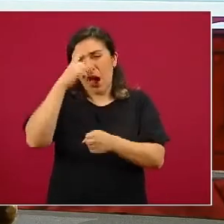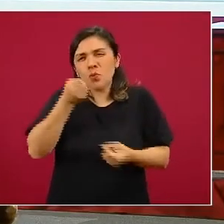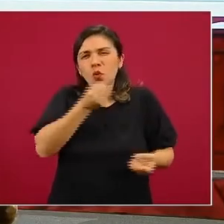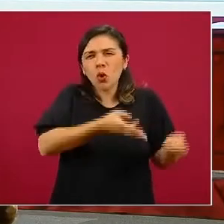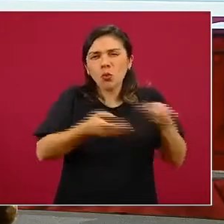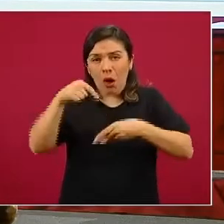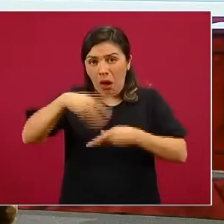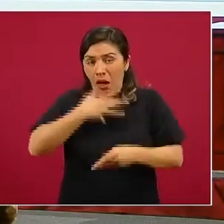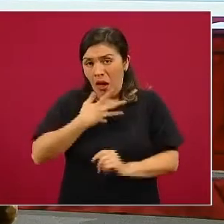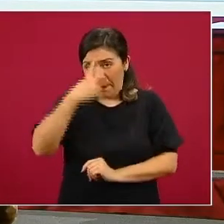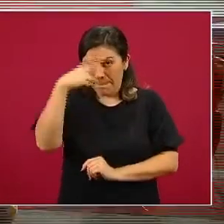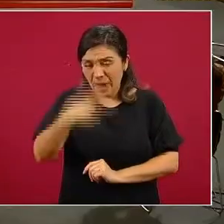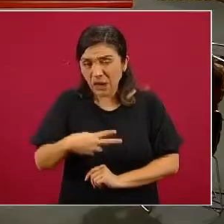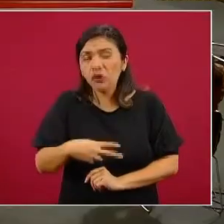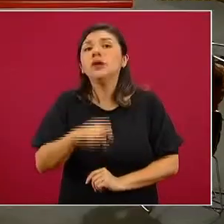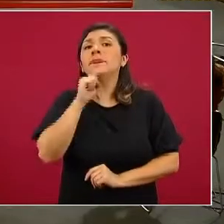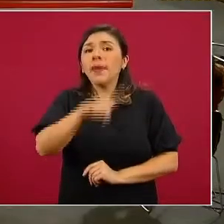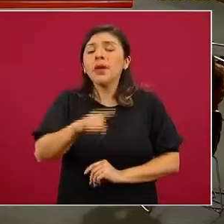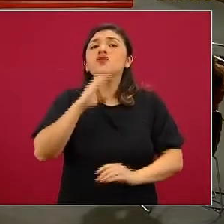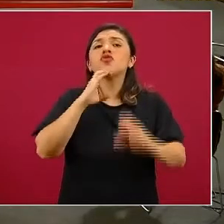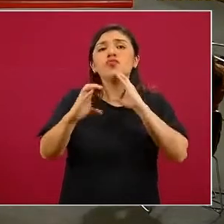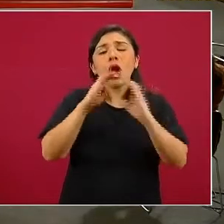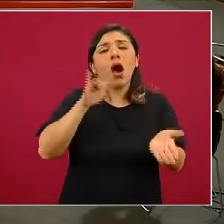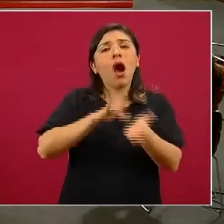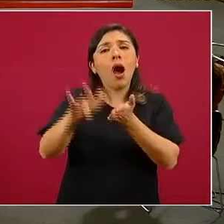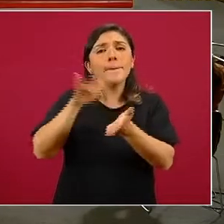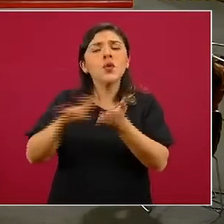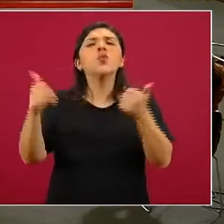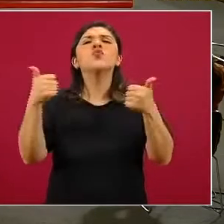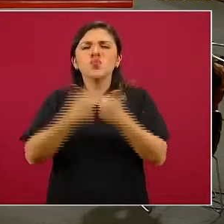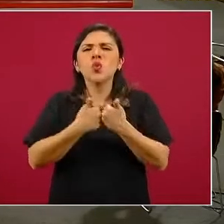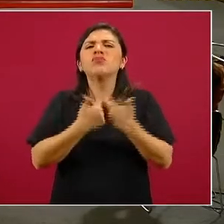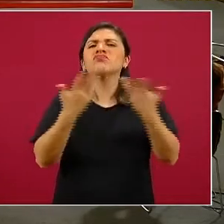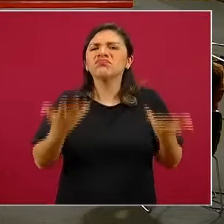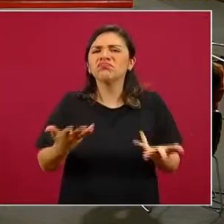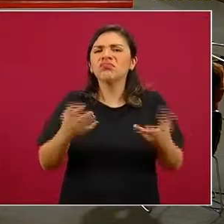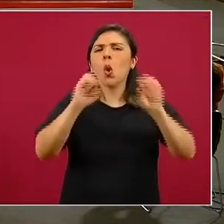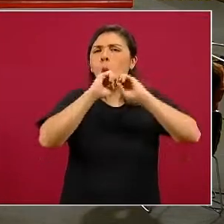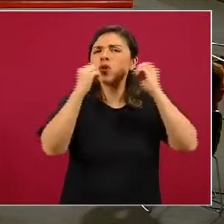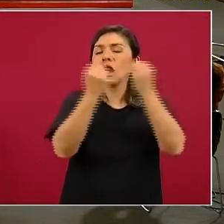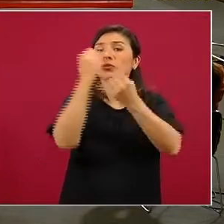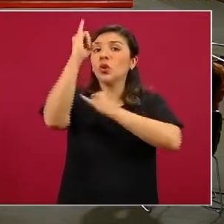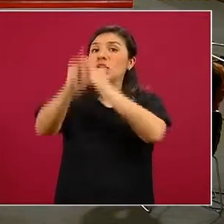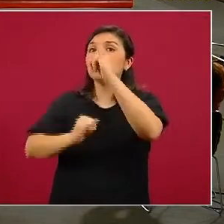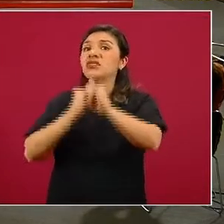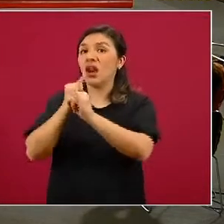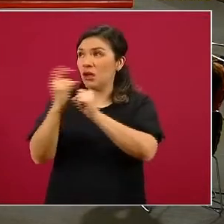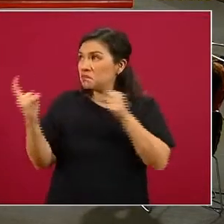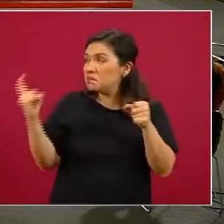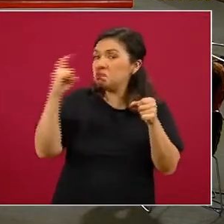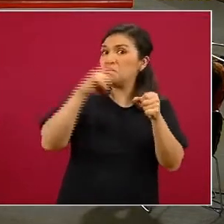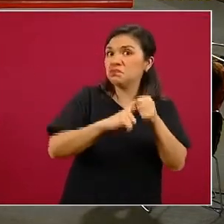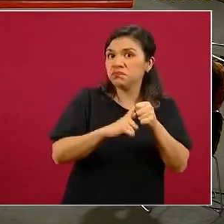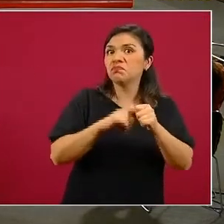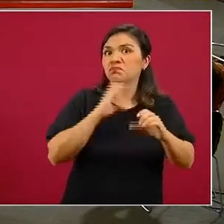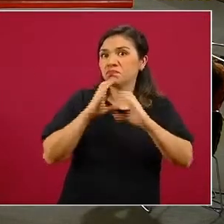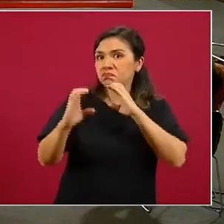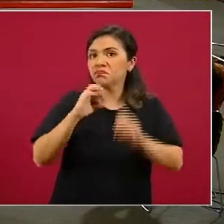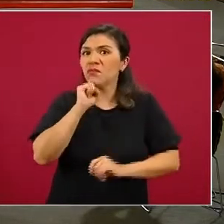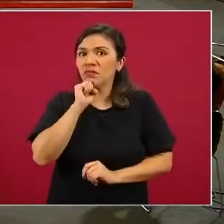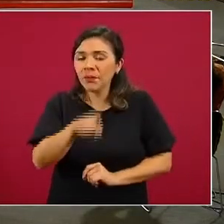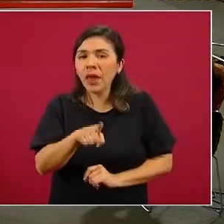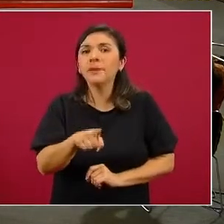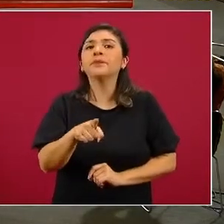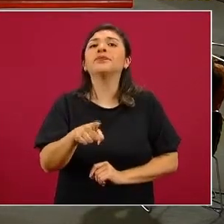México, también comunicación y apoyo con organismos internacionales. Por supuesto